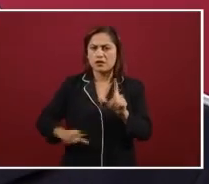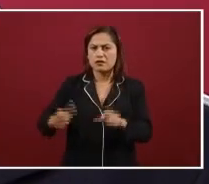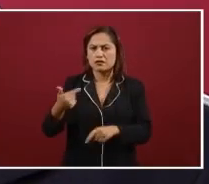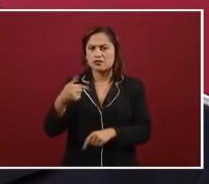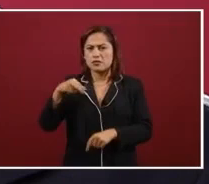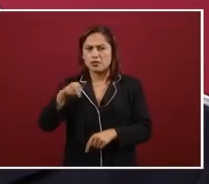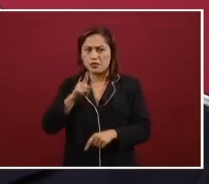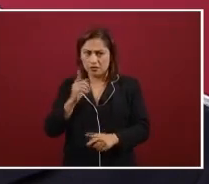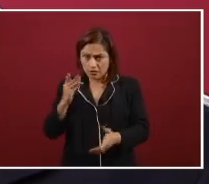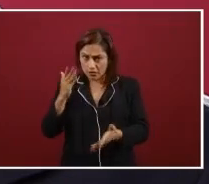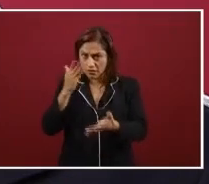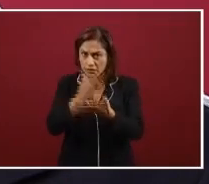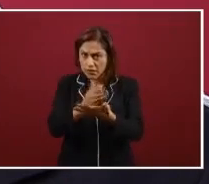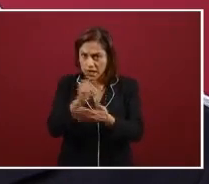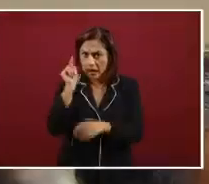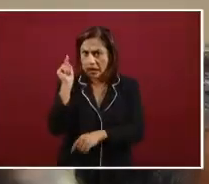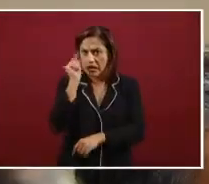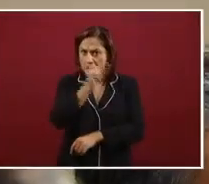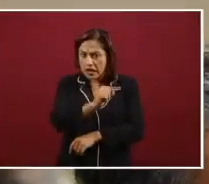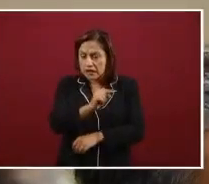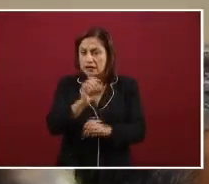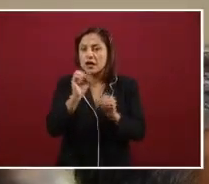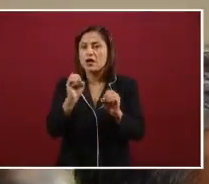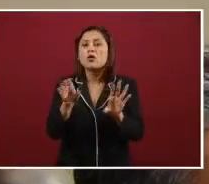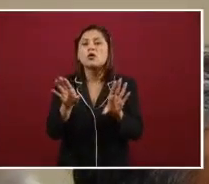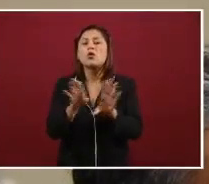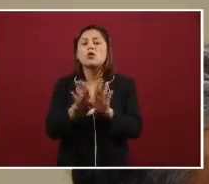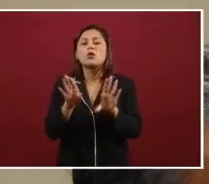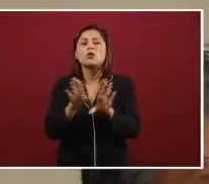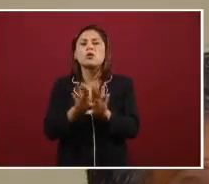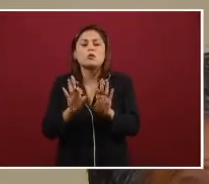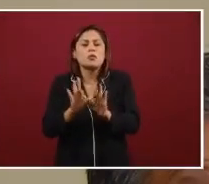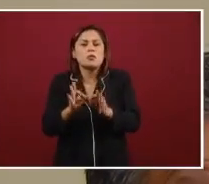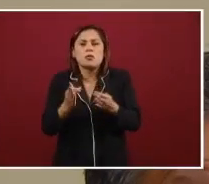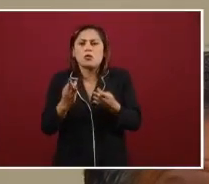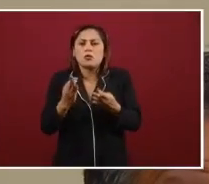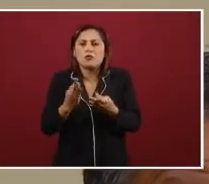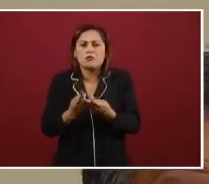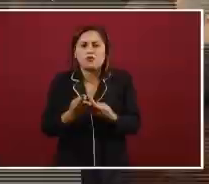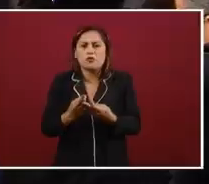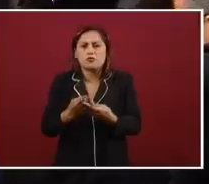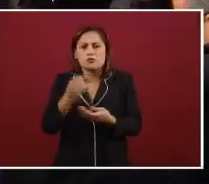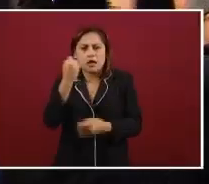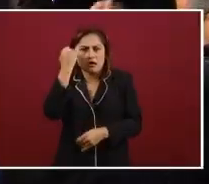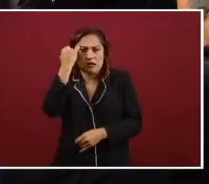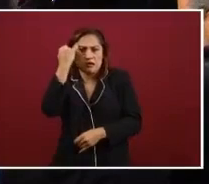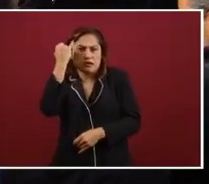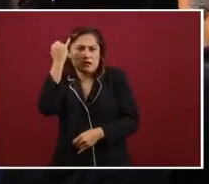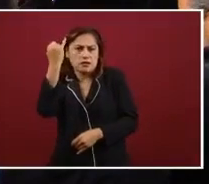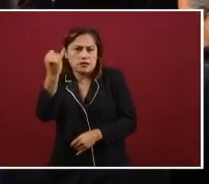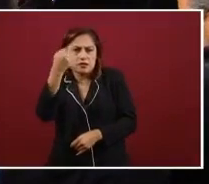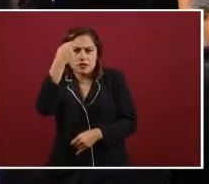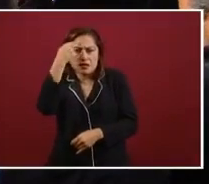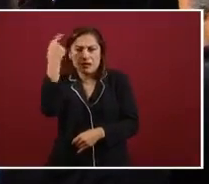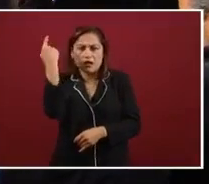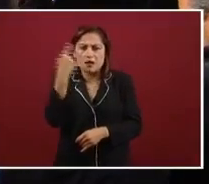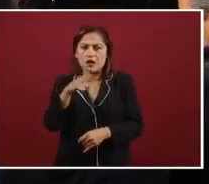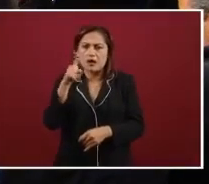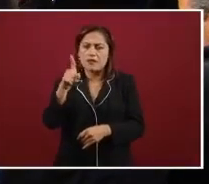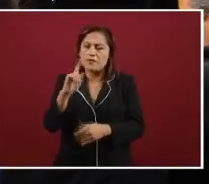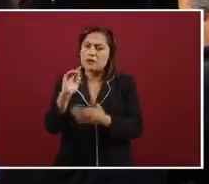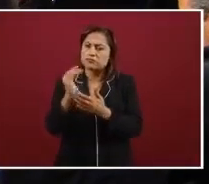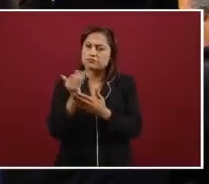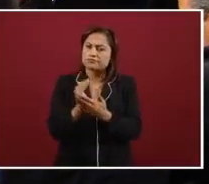puntos estaría? Y si habría alguna estrategia en especial ante este incremento en la incidencia delictiva.